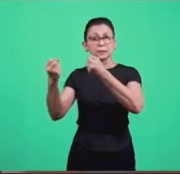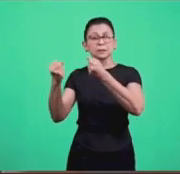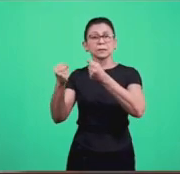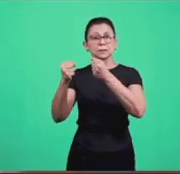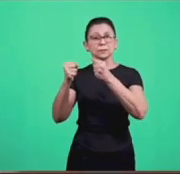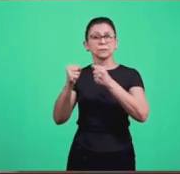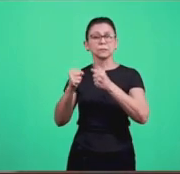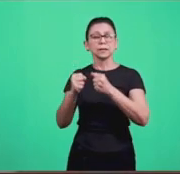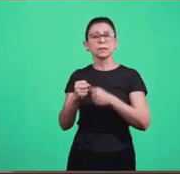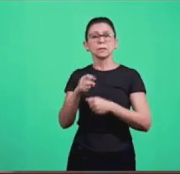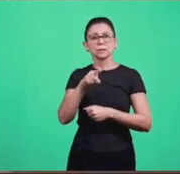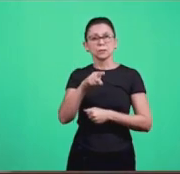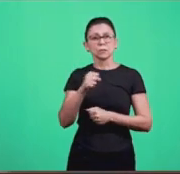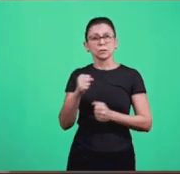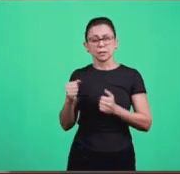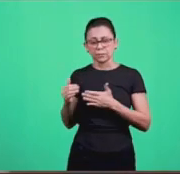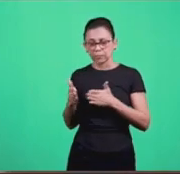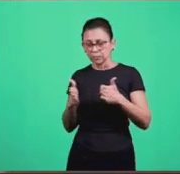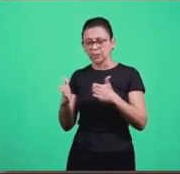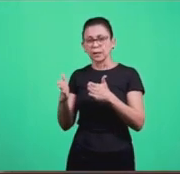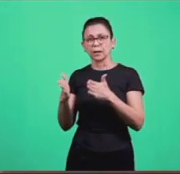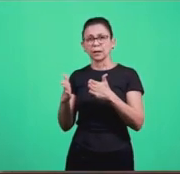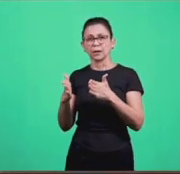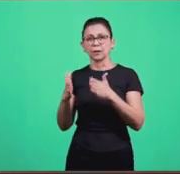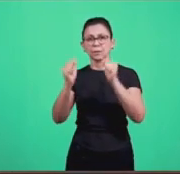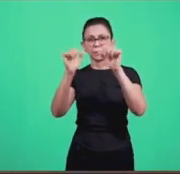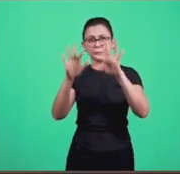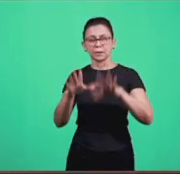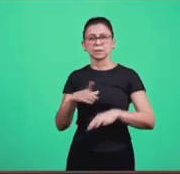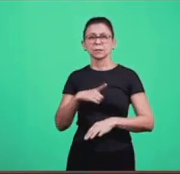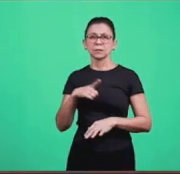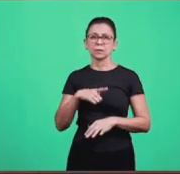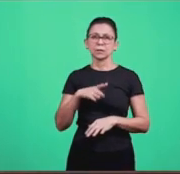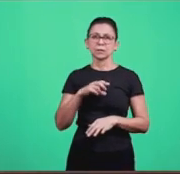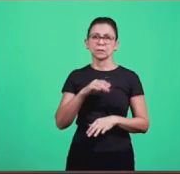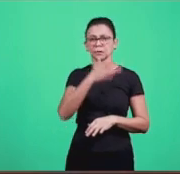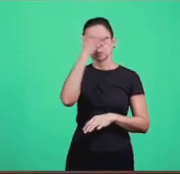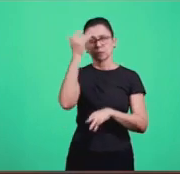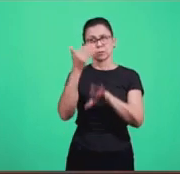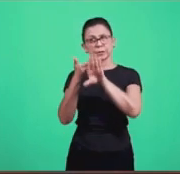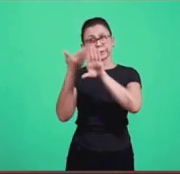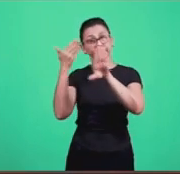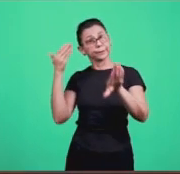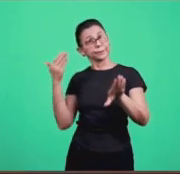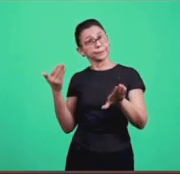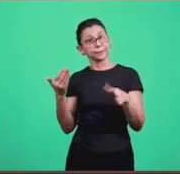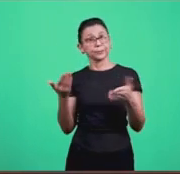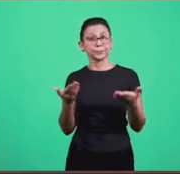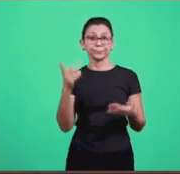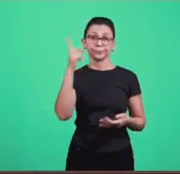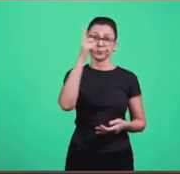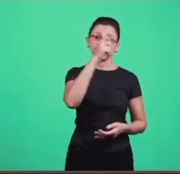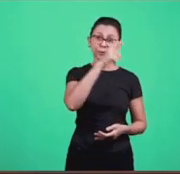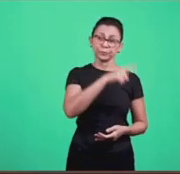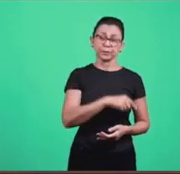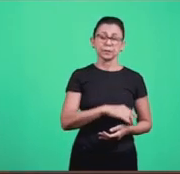en su camino. El que anda en la presencia de Dios va a recibir la bendición. El que anda